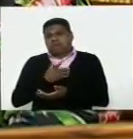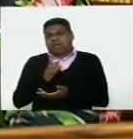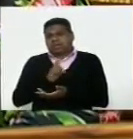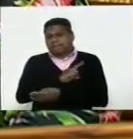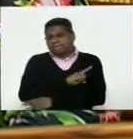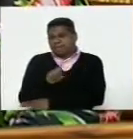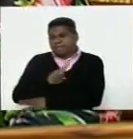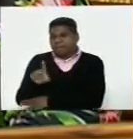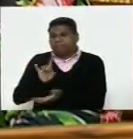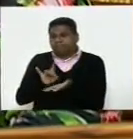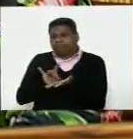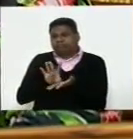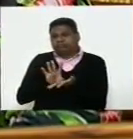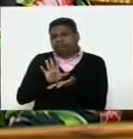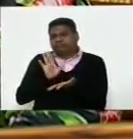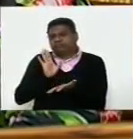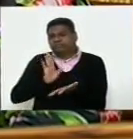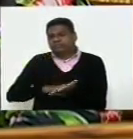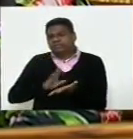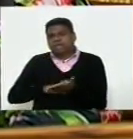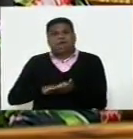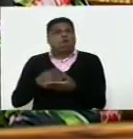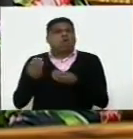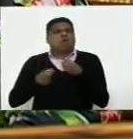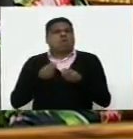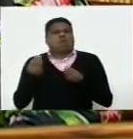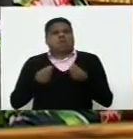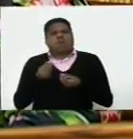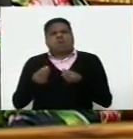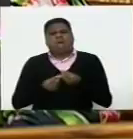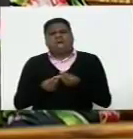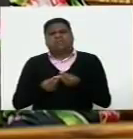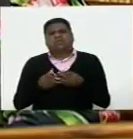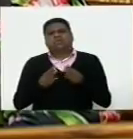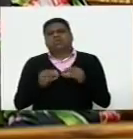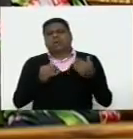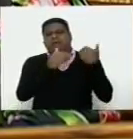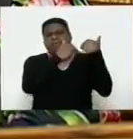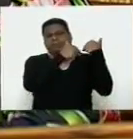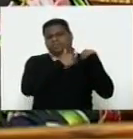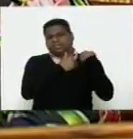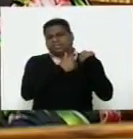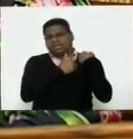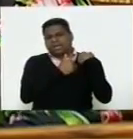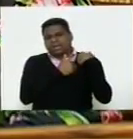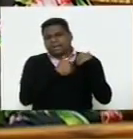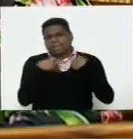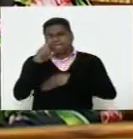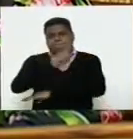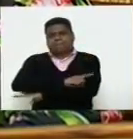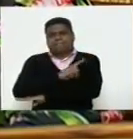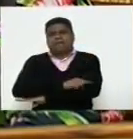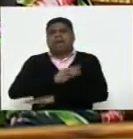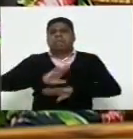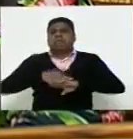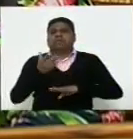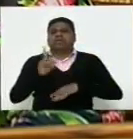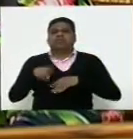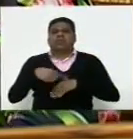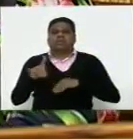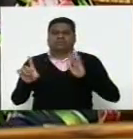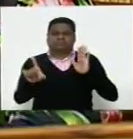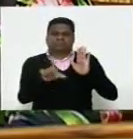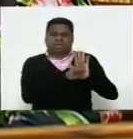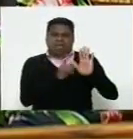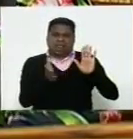con destitución cuando incurran en responsabilidad disciplinaria por la violación o